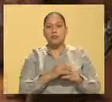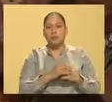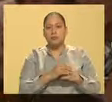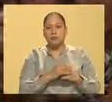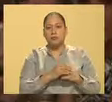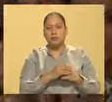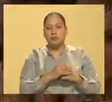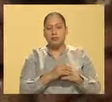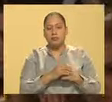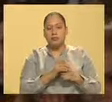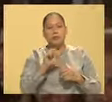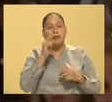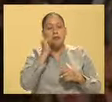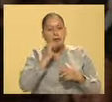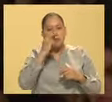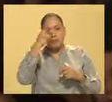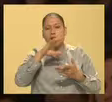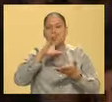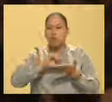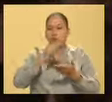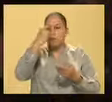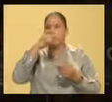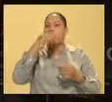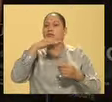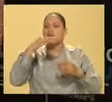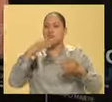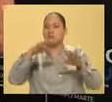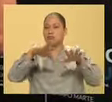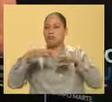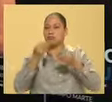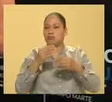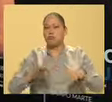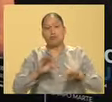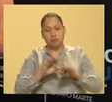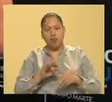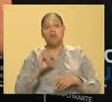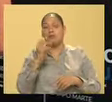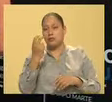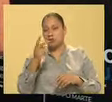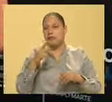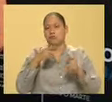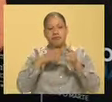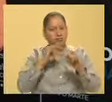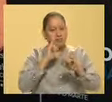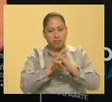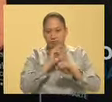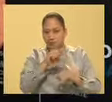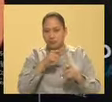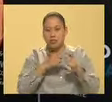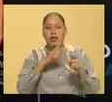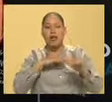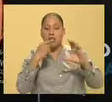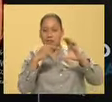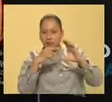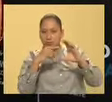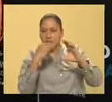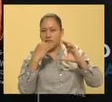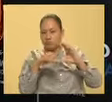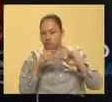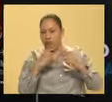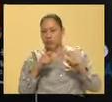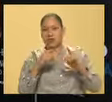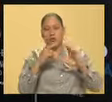la asesoría como siempre para una boda, para un evento muy importante. Claro, y síganos, tenemos un montón de redes sociales